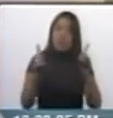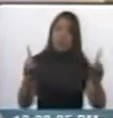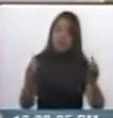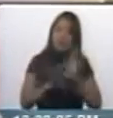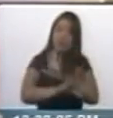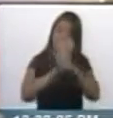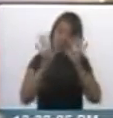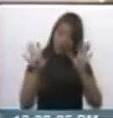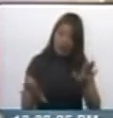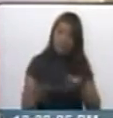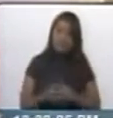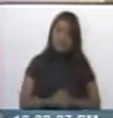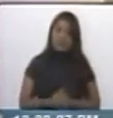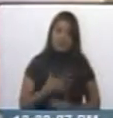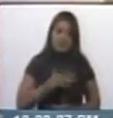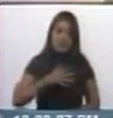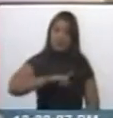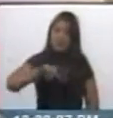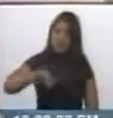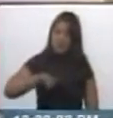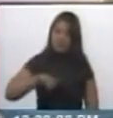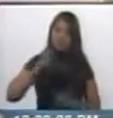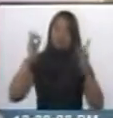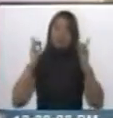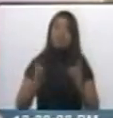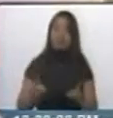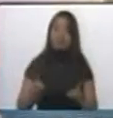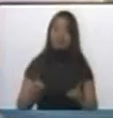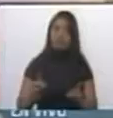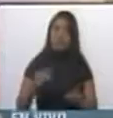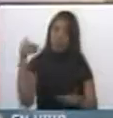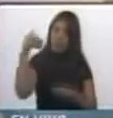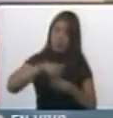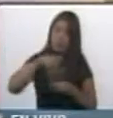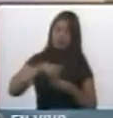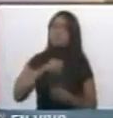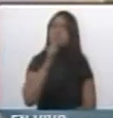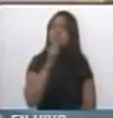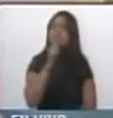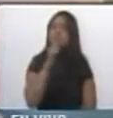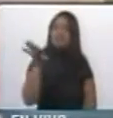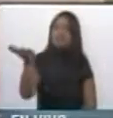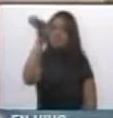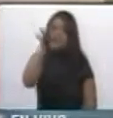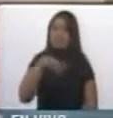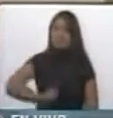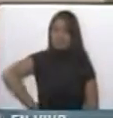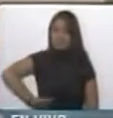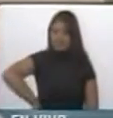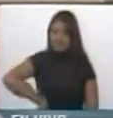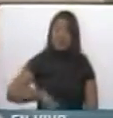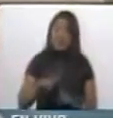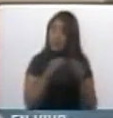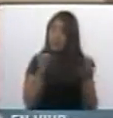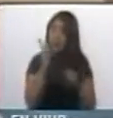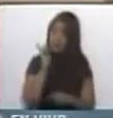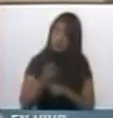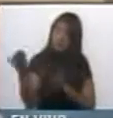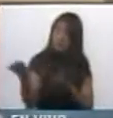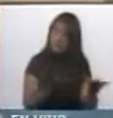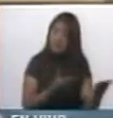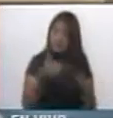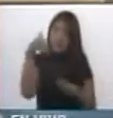supuesto, de ser nosotros quienes decidamos con nuestro voto quién va a ser nuestro próximo presidente. Así que todos invitados a